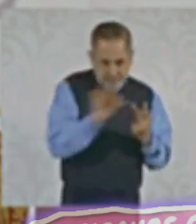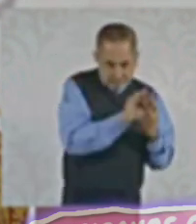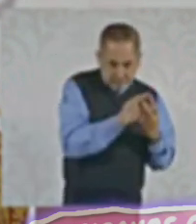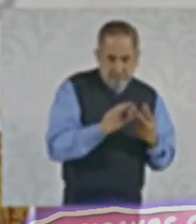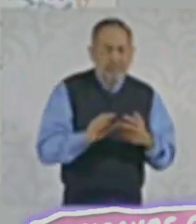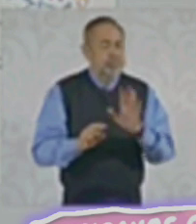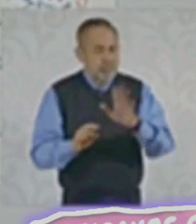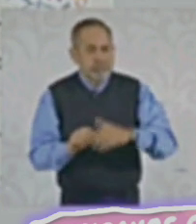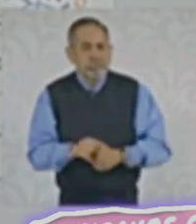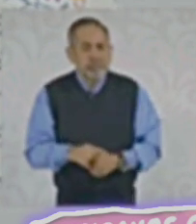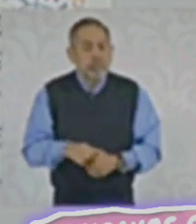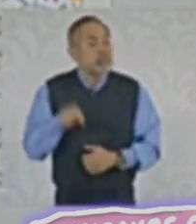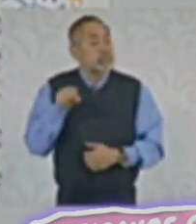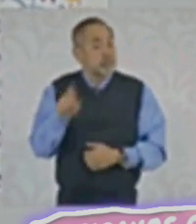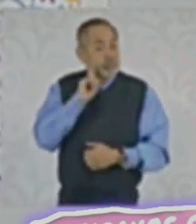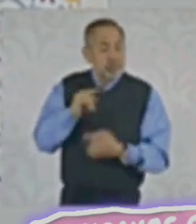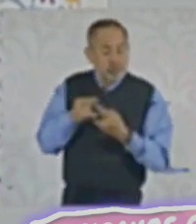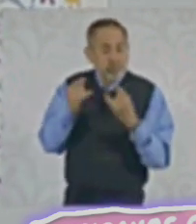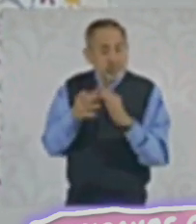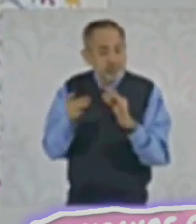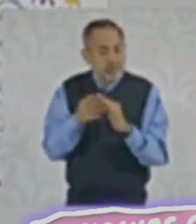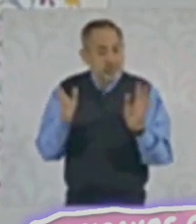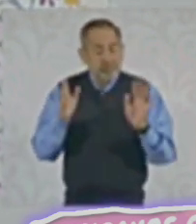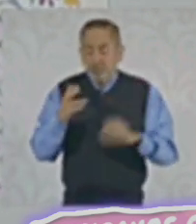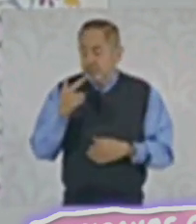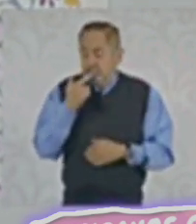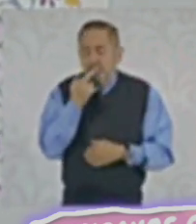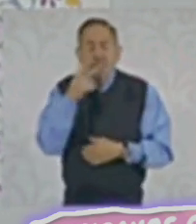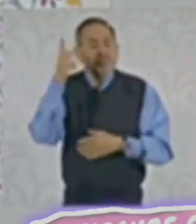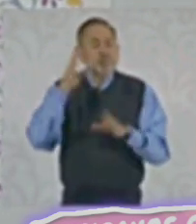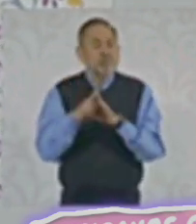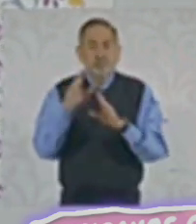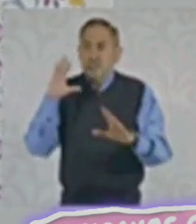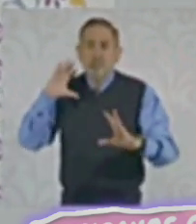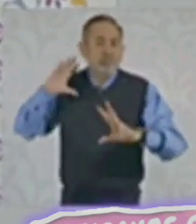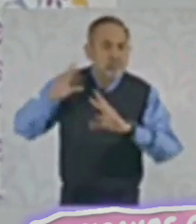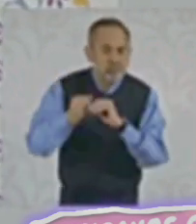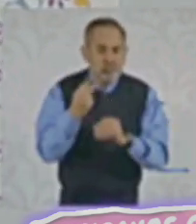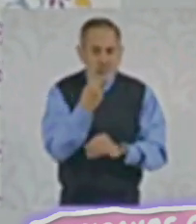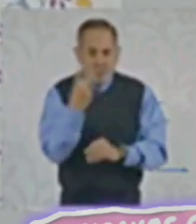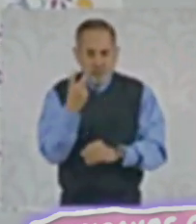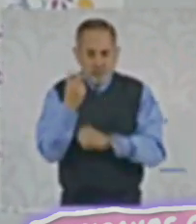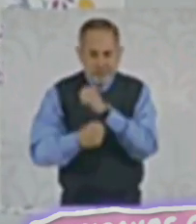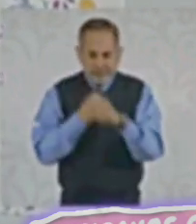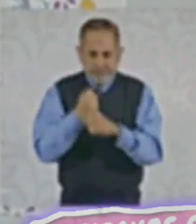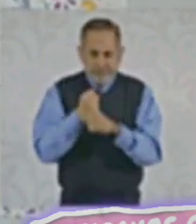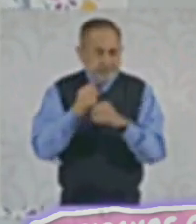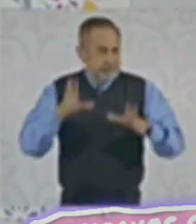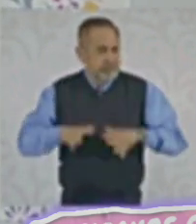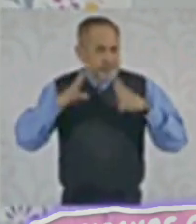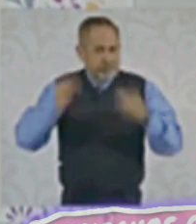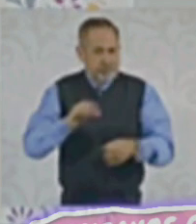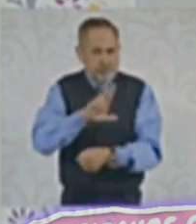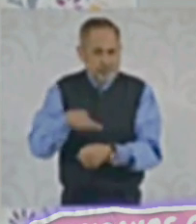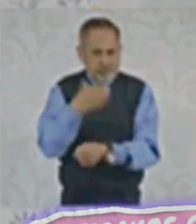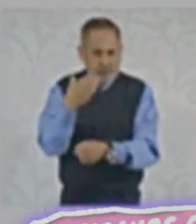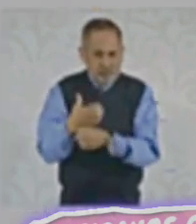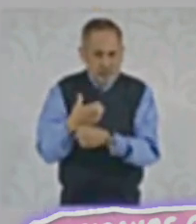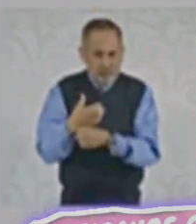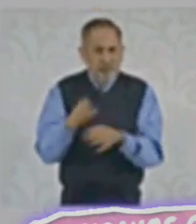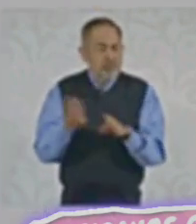y ella dijo, la mejor manera de celebrar los 200 años de la República es la